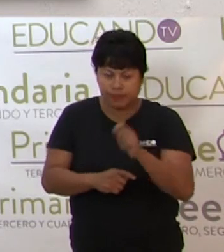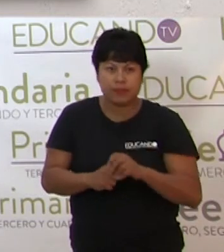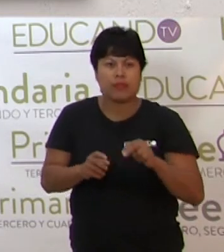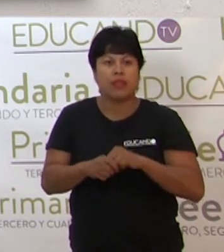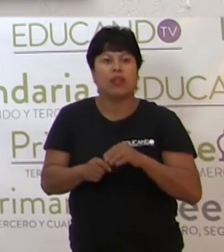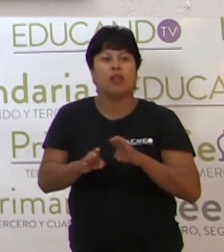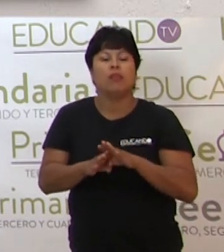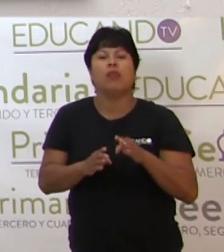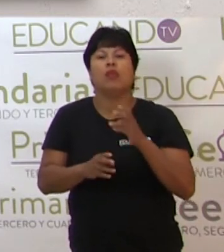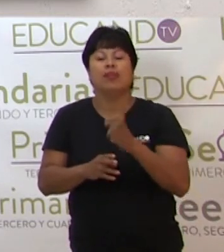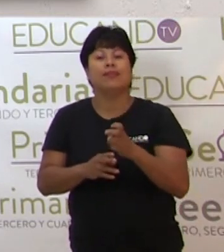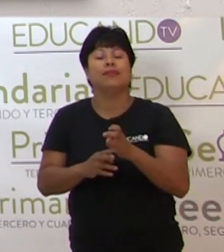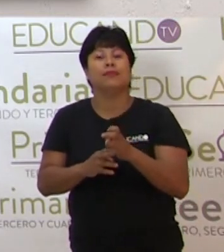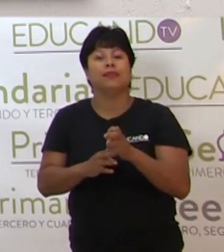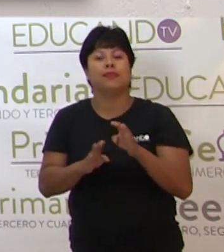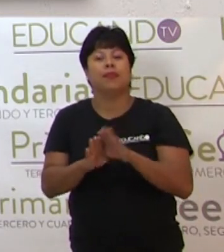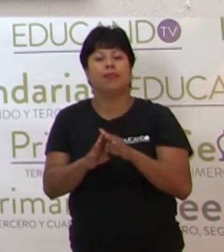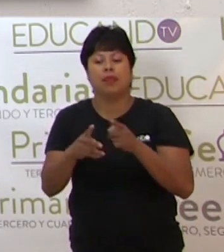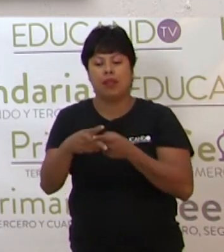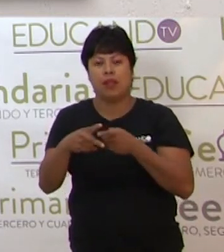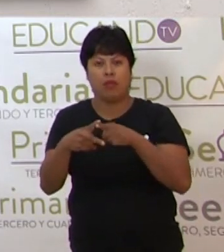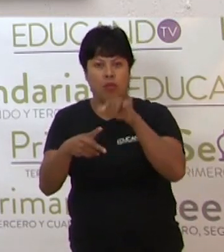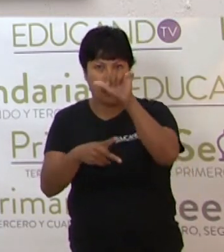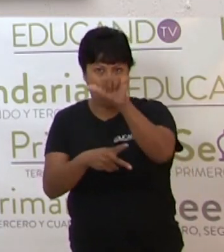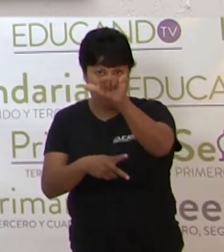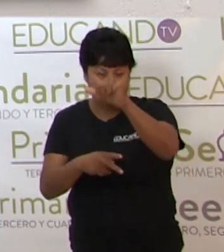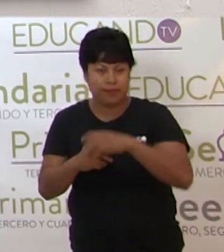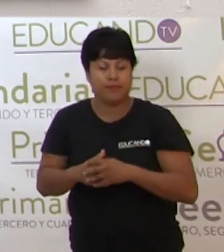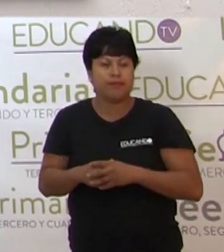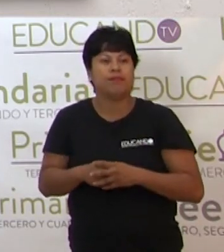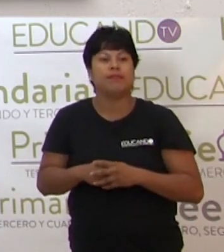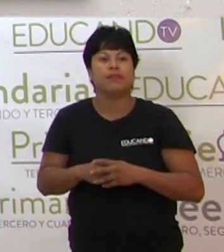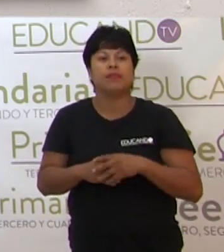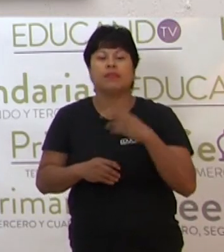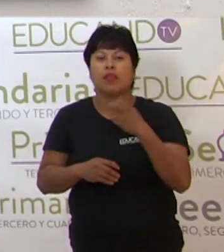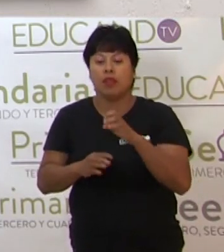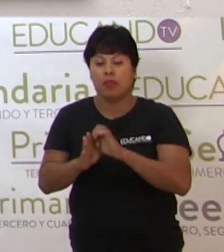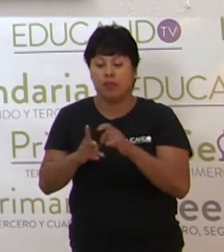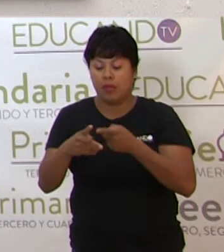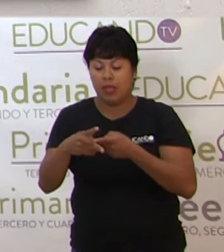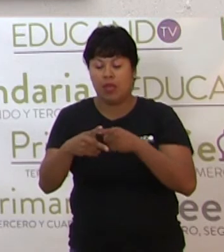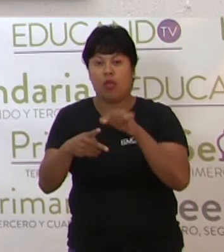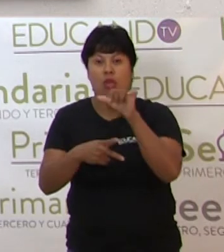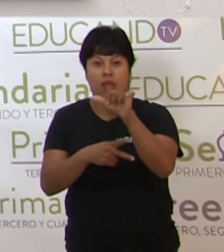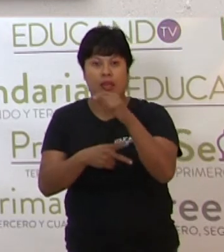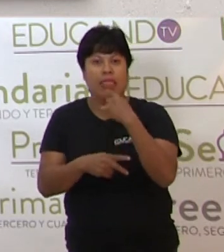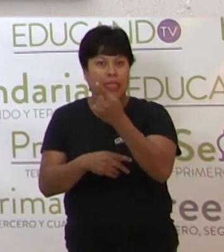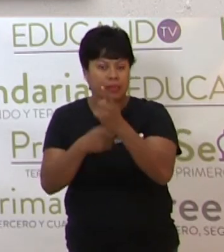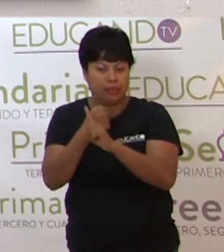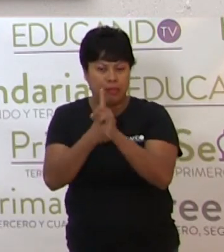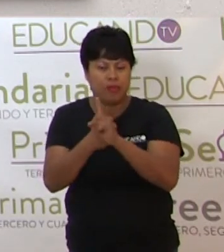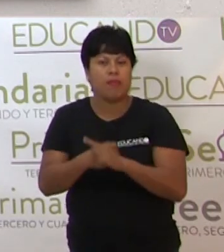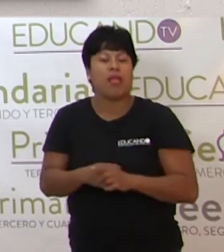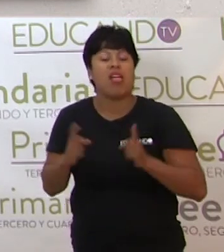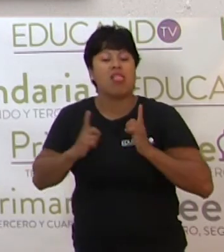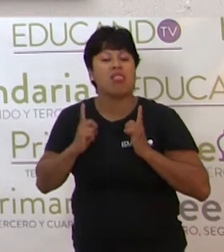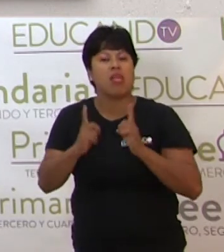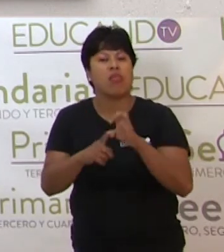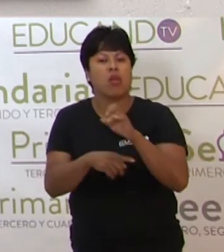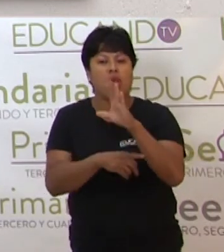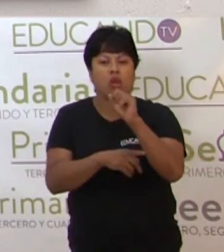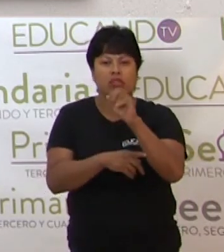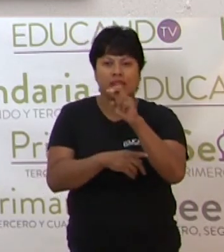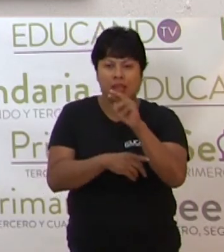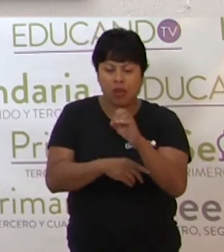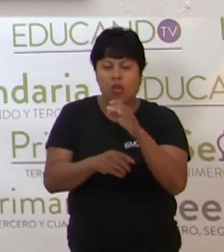en base o con base al ángulo A, ¿sí? Con base al ángulo A. Dice el problema, dado el coseno